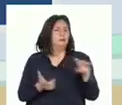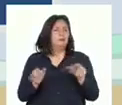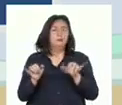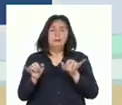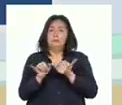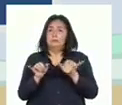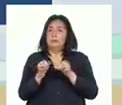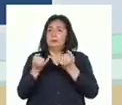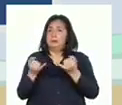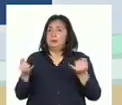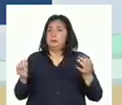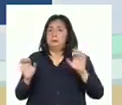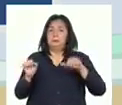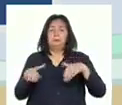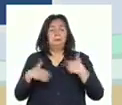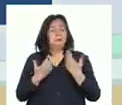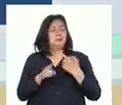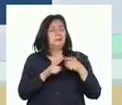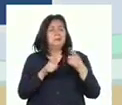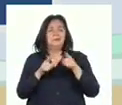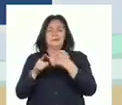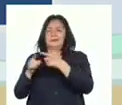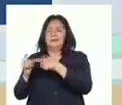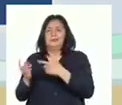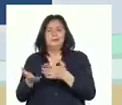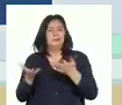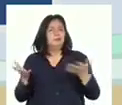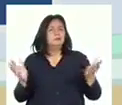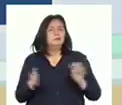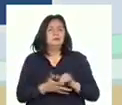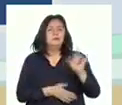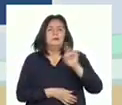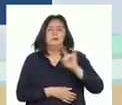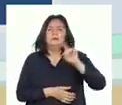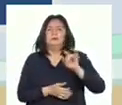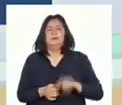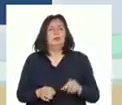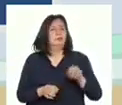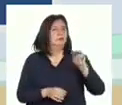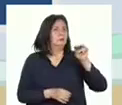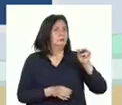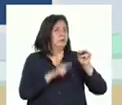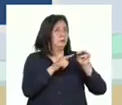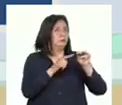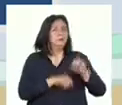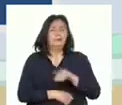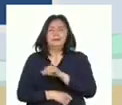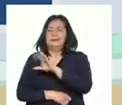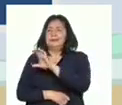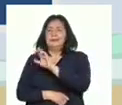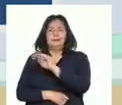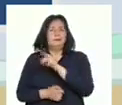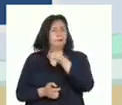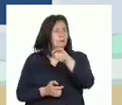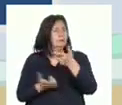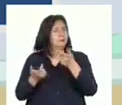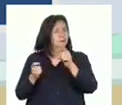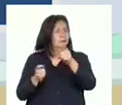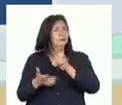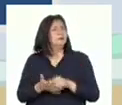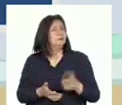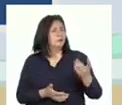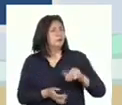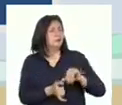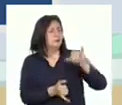de medición podemos medir distintos objetos usando metros y centímetros. ¿Por qué no intentan medir a